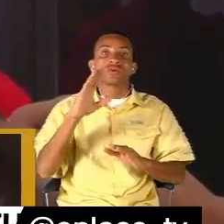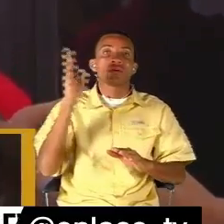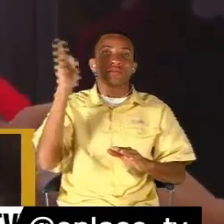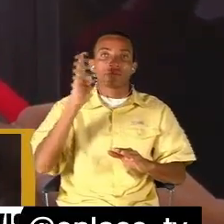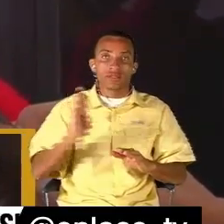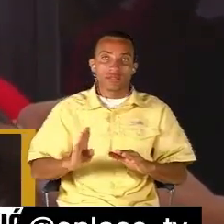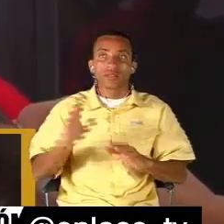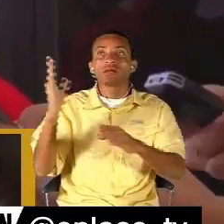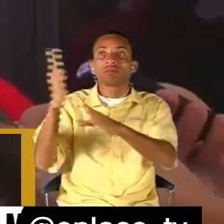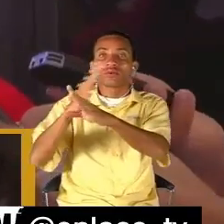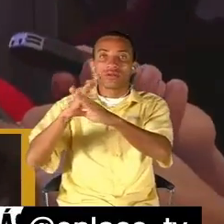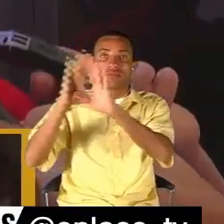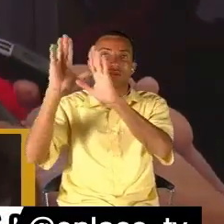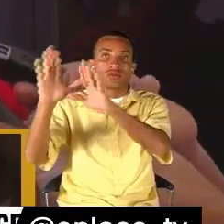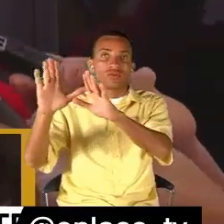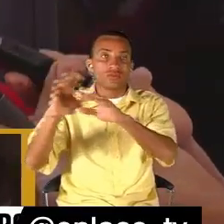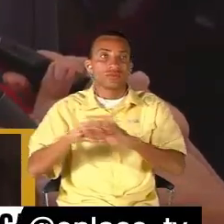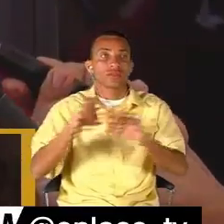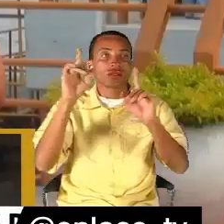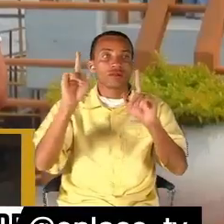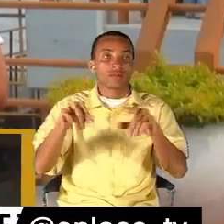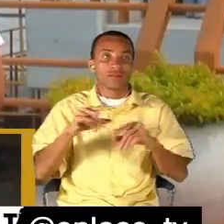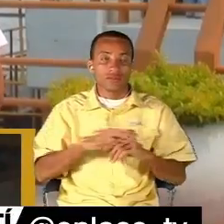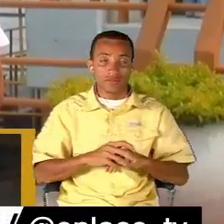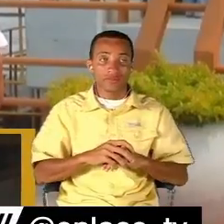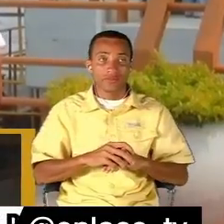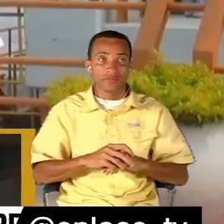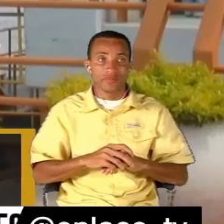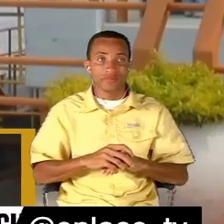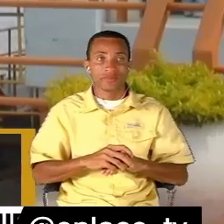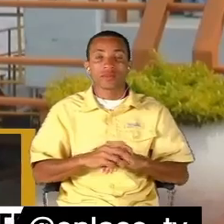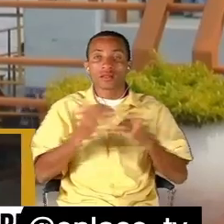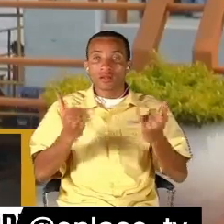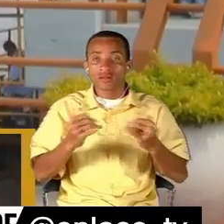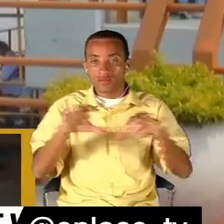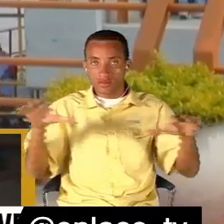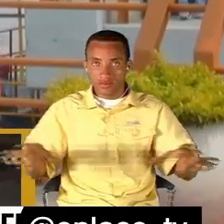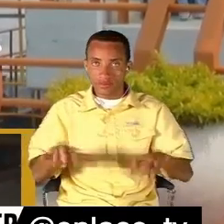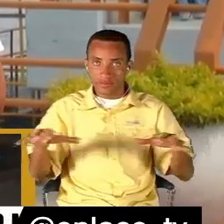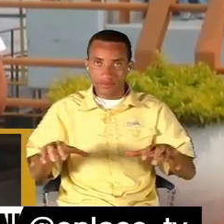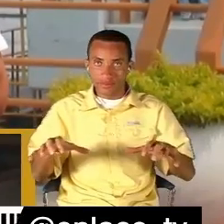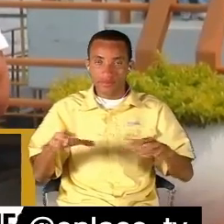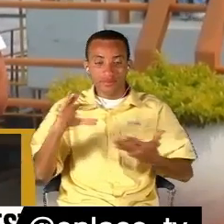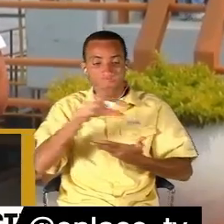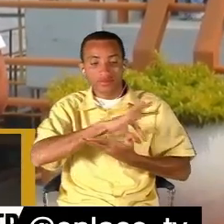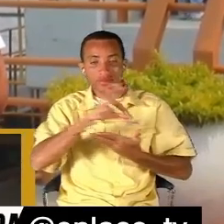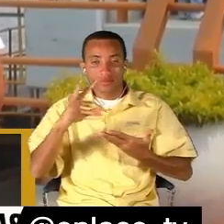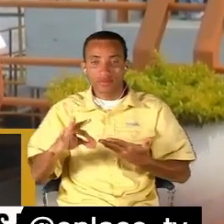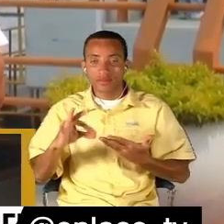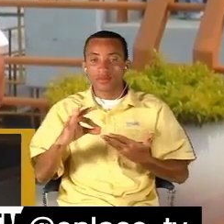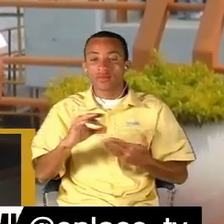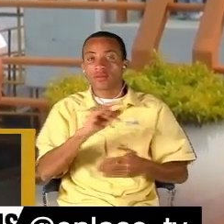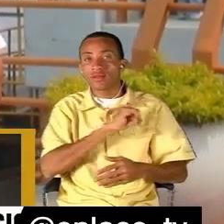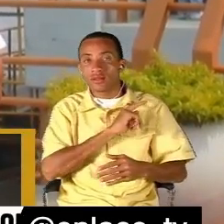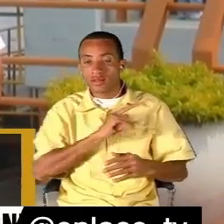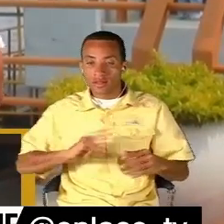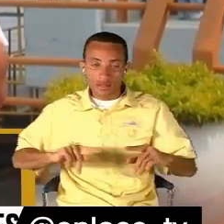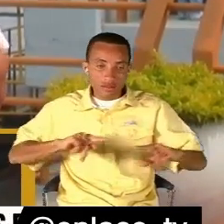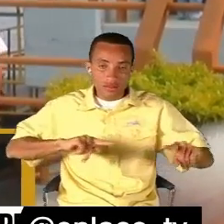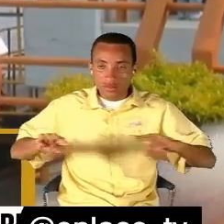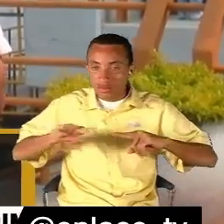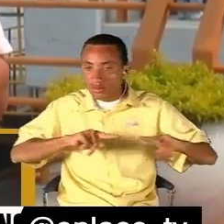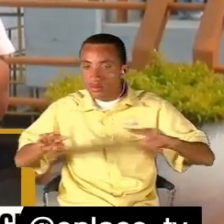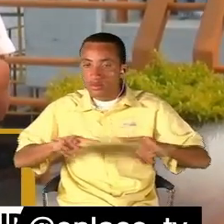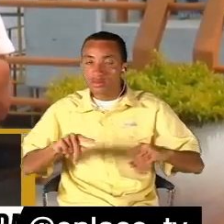en Brasil, pero que lógicamente el coletazo llega hasta Colombia. En esta actividad, el gerente de Impala, Alejandro Costa, le ha pedido al gobierno